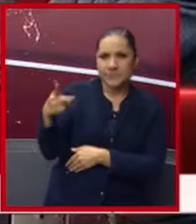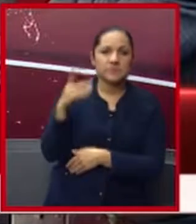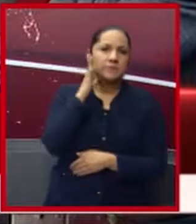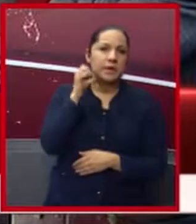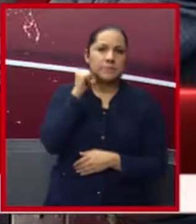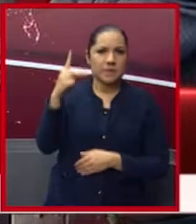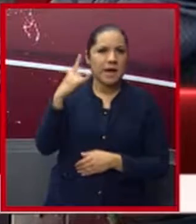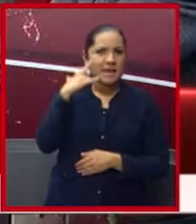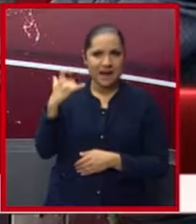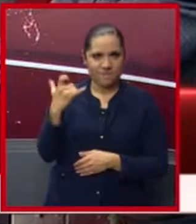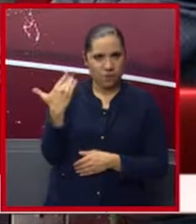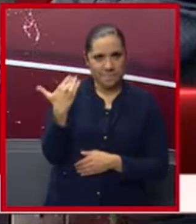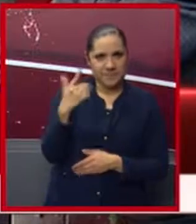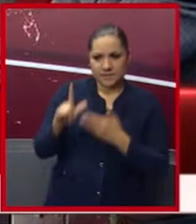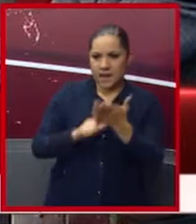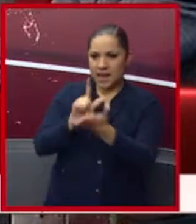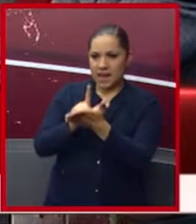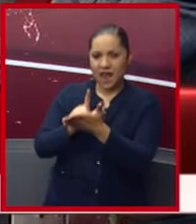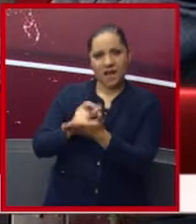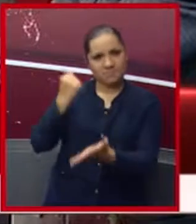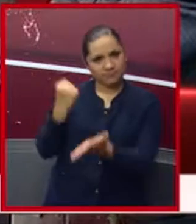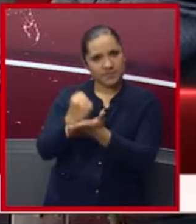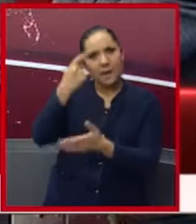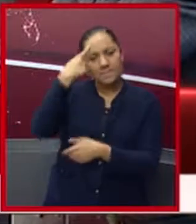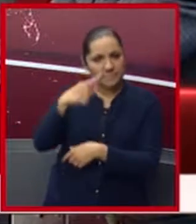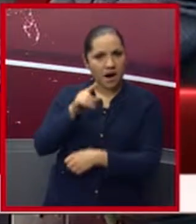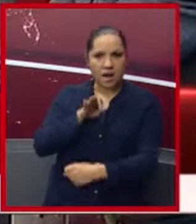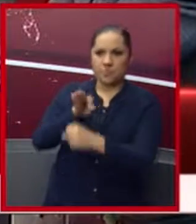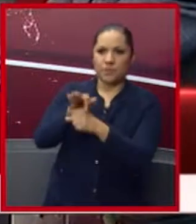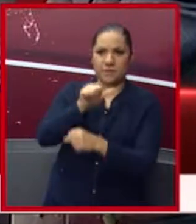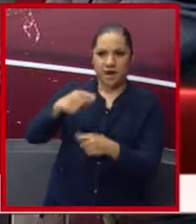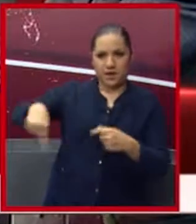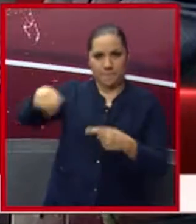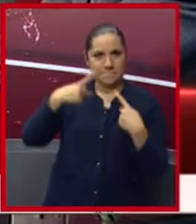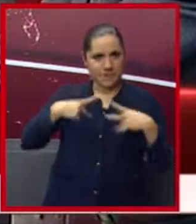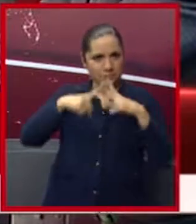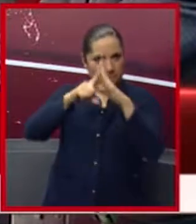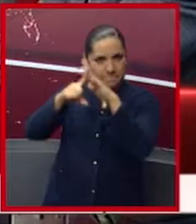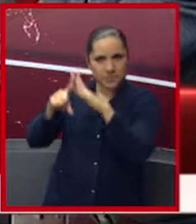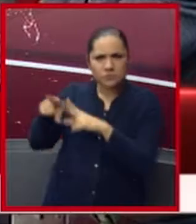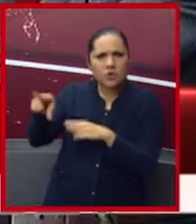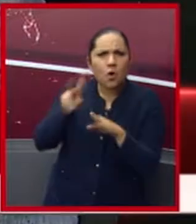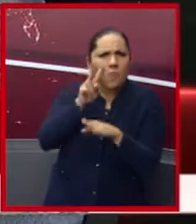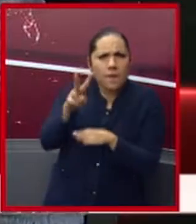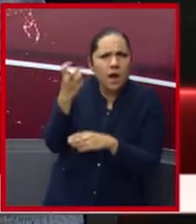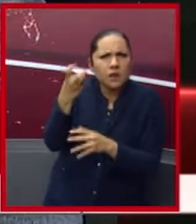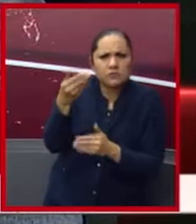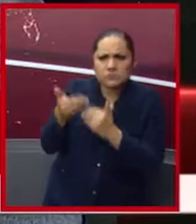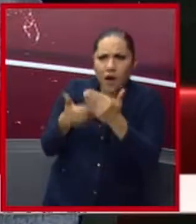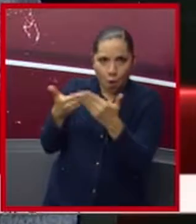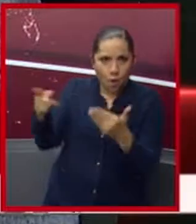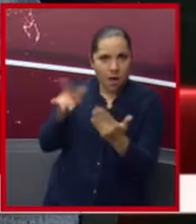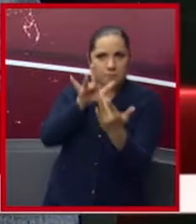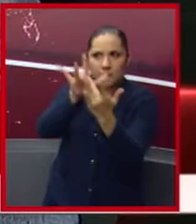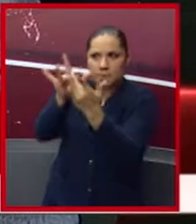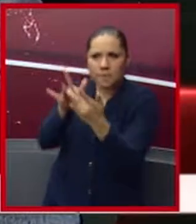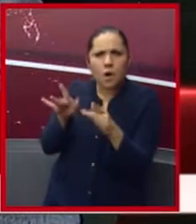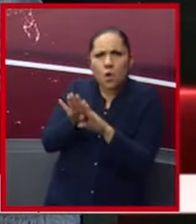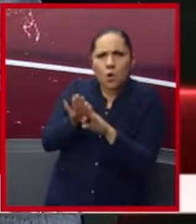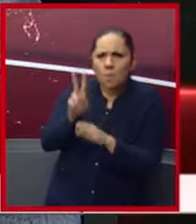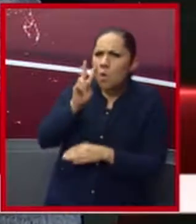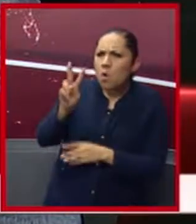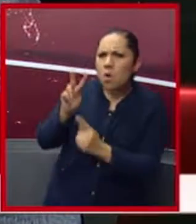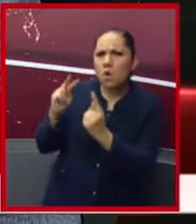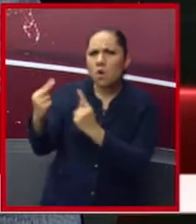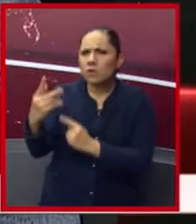para defender a migrantes. ¿Usted qué ha podido percibir en este primer acercamiento que ha tenido a los consulados en Estados Unidos? Yo lo que percibo